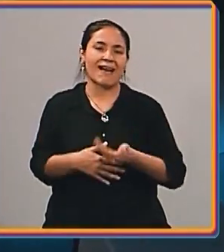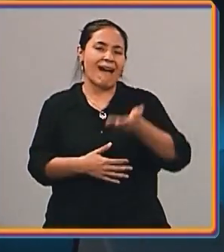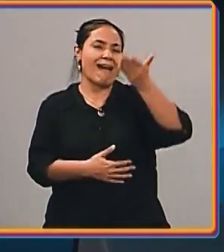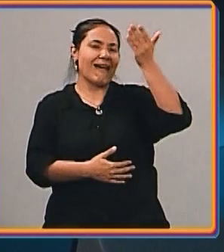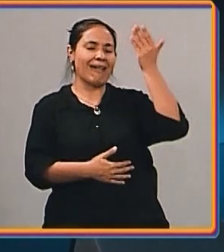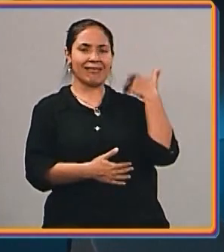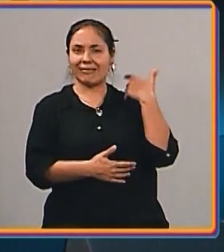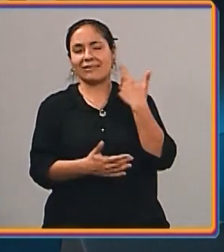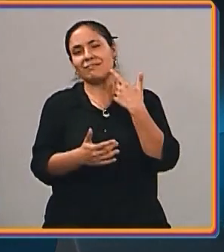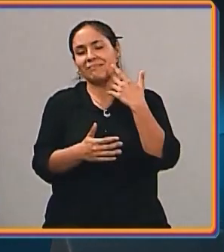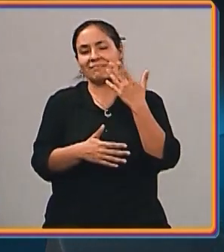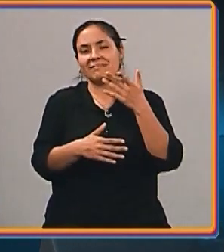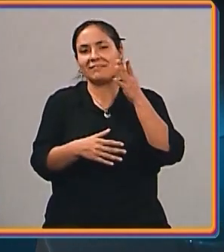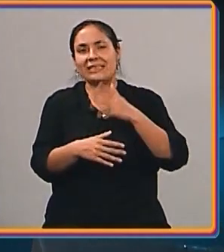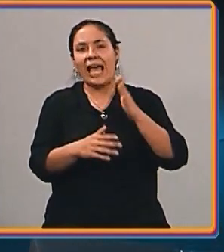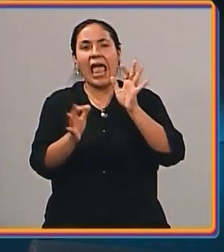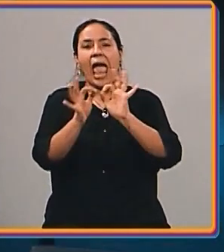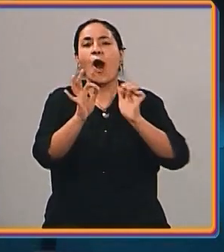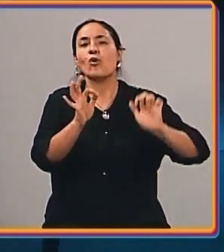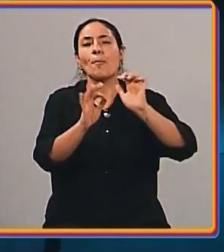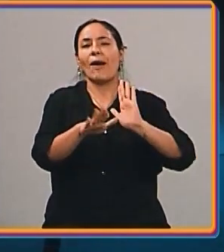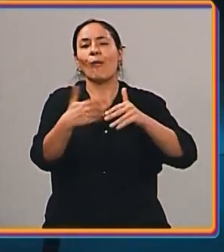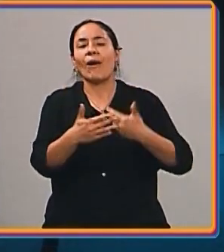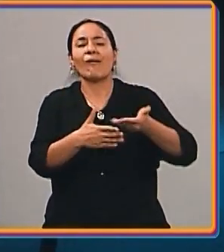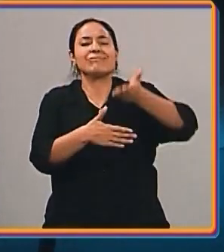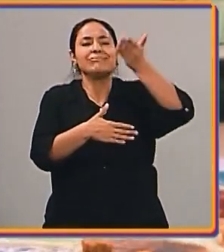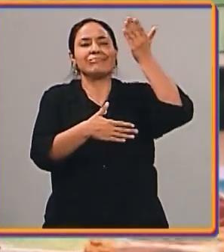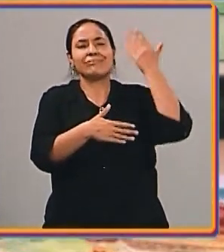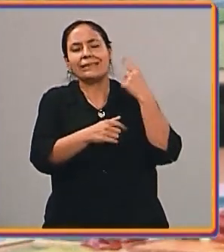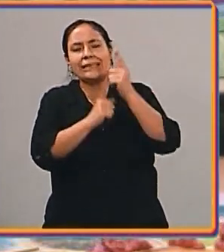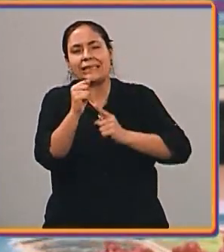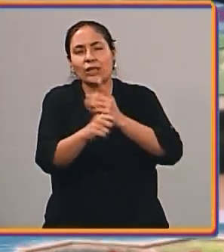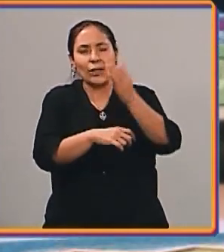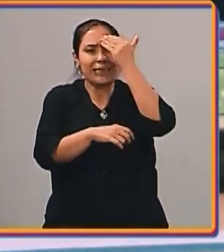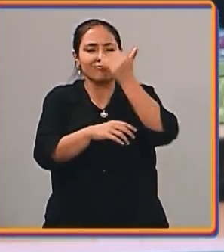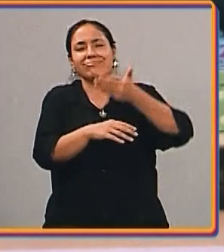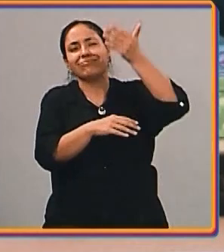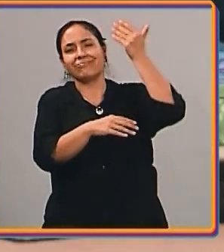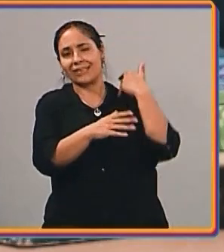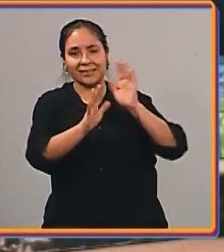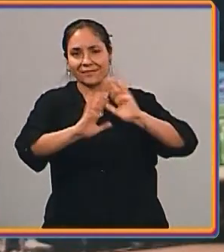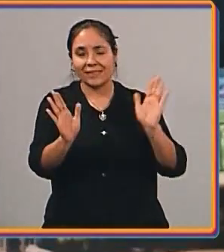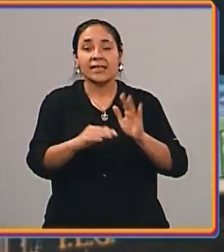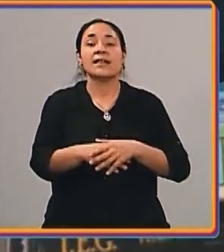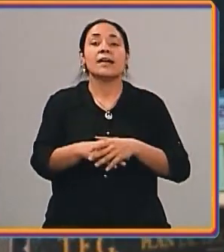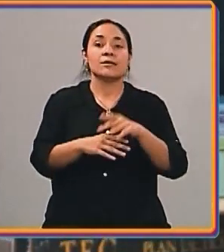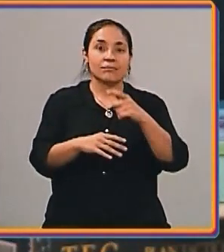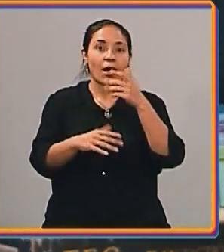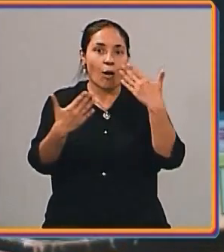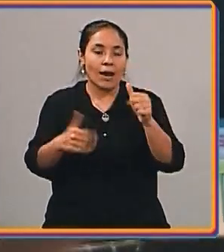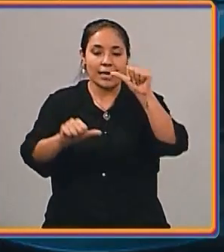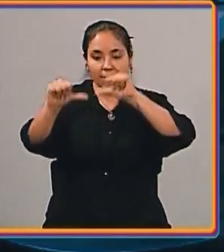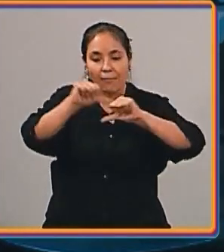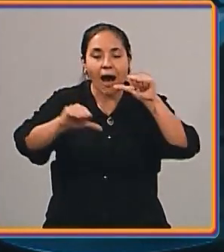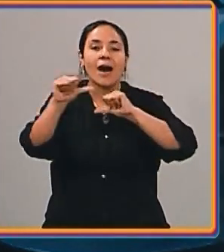esos escenarios medievales europeos y nos dan la posibilidad de encontrar otros como el espacio, la